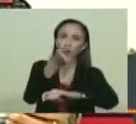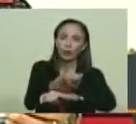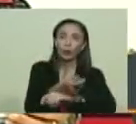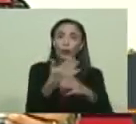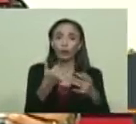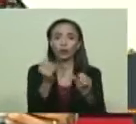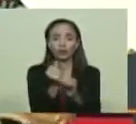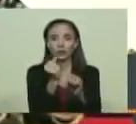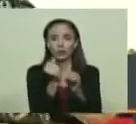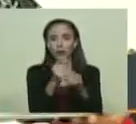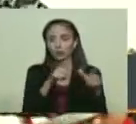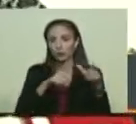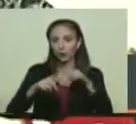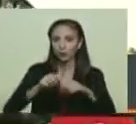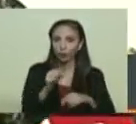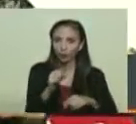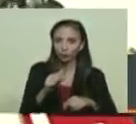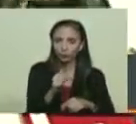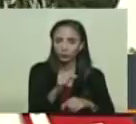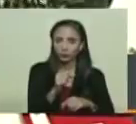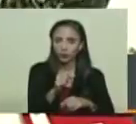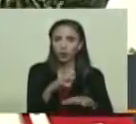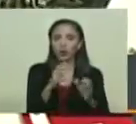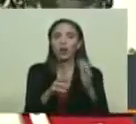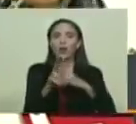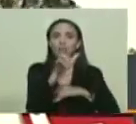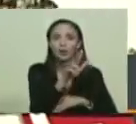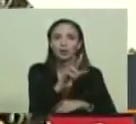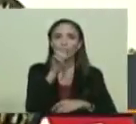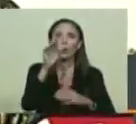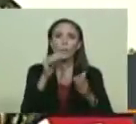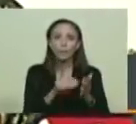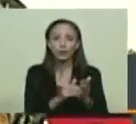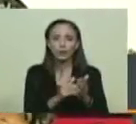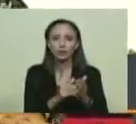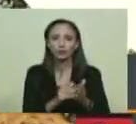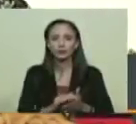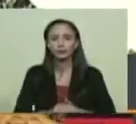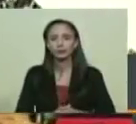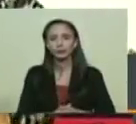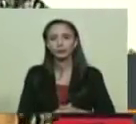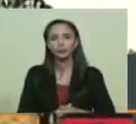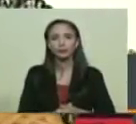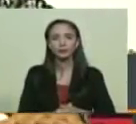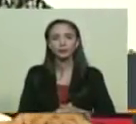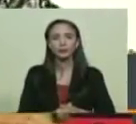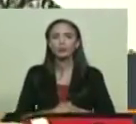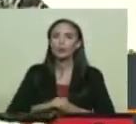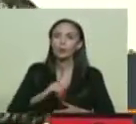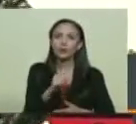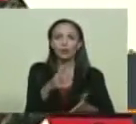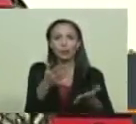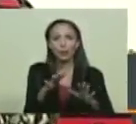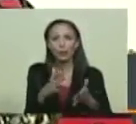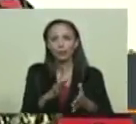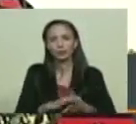están activos en la Policía Nacional Bolivariana 32.000 policías